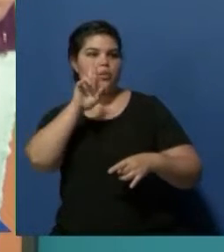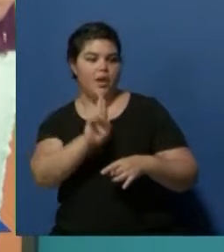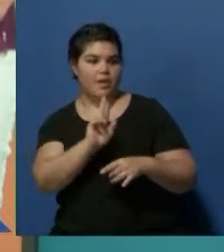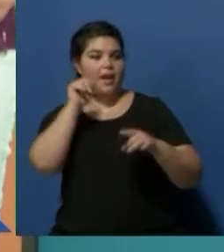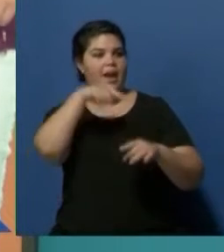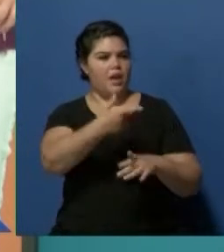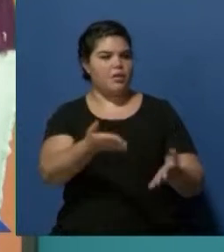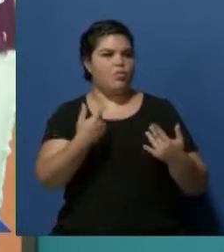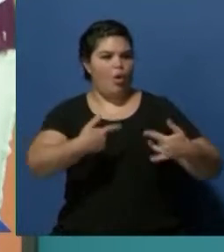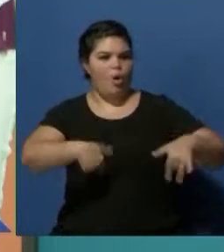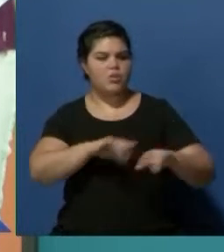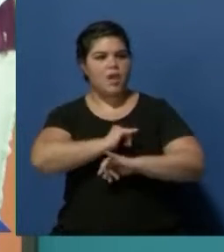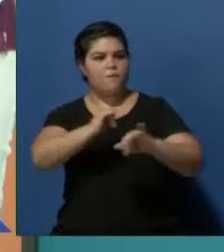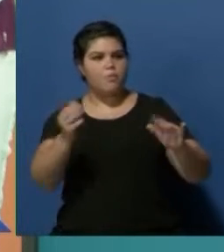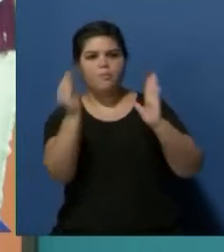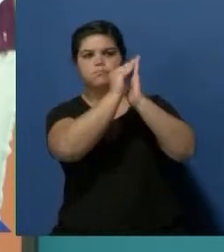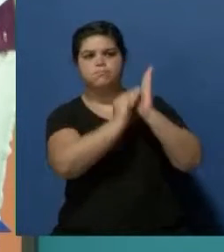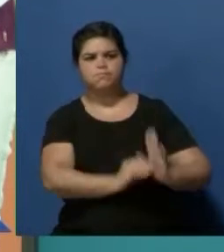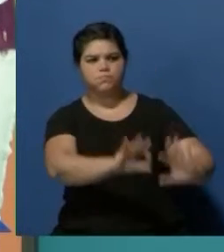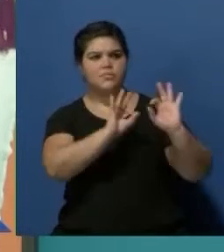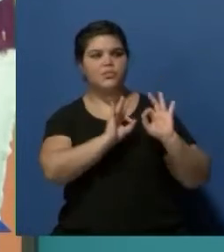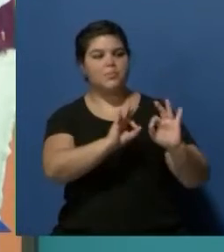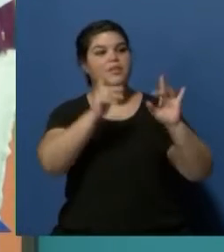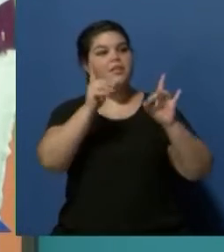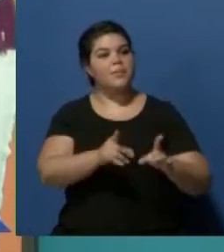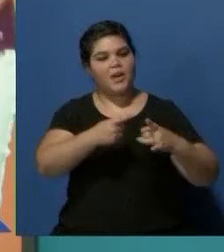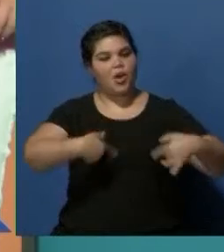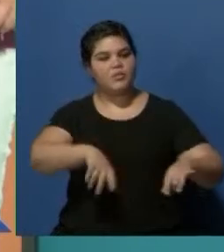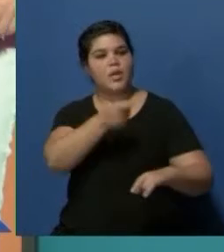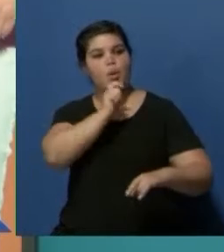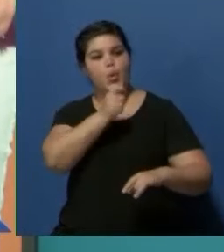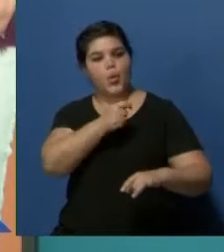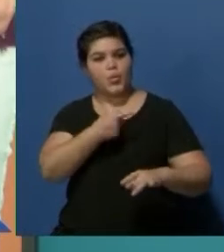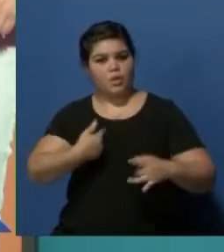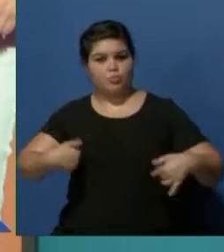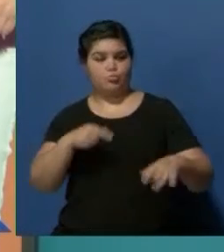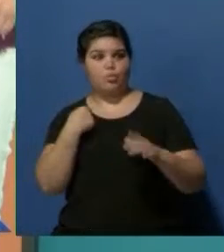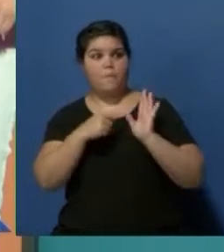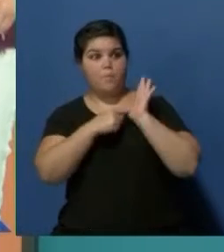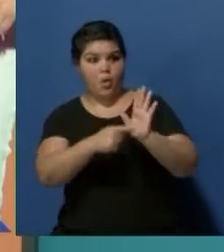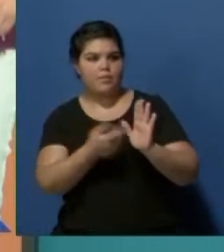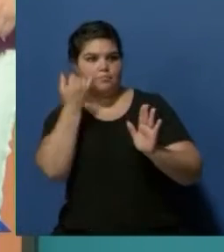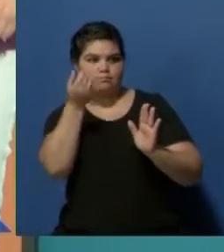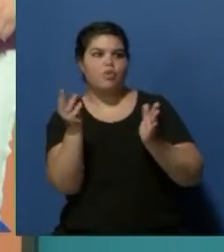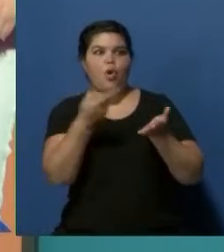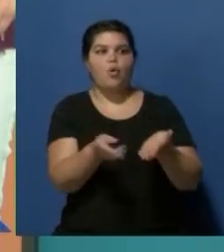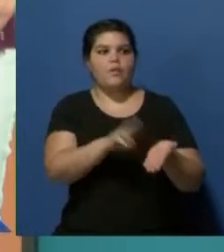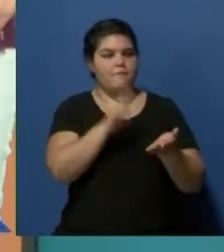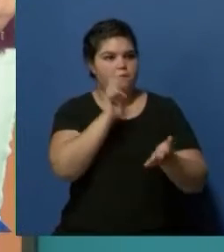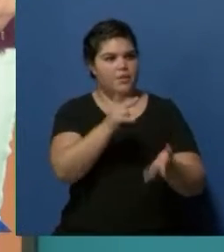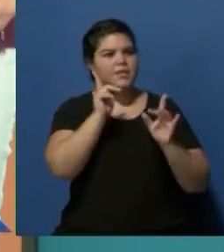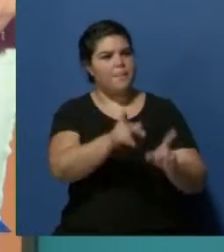universidad.com.ar. Allí se nuclean todos los medios de la universidad y pueden encontrar todas las notas que hemos subido y pasado. Pero también algunas entrevistas.